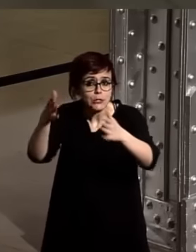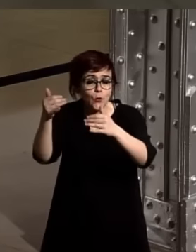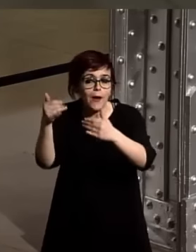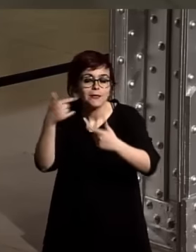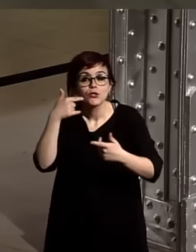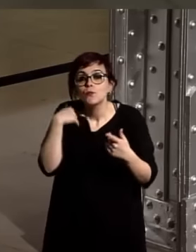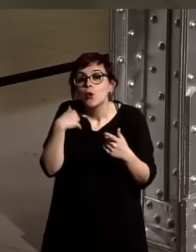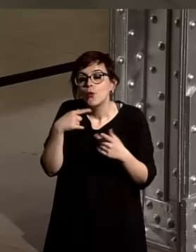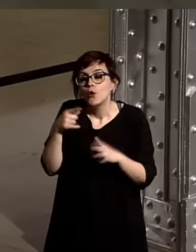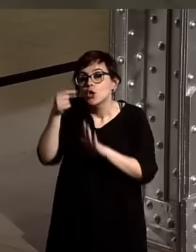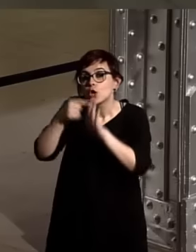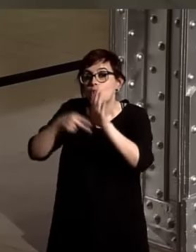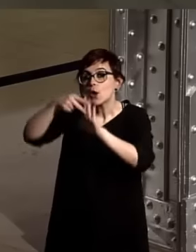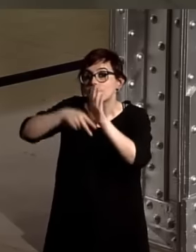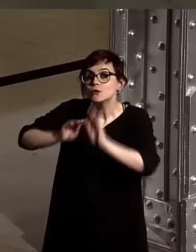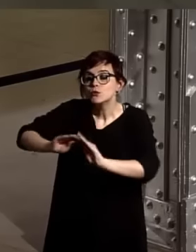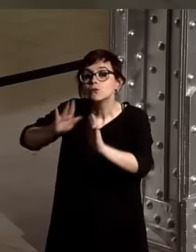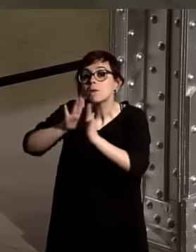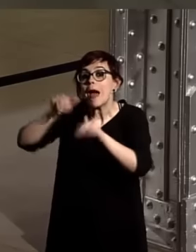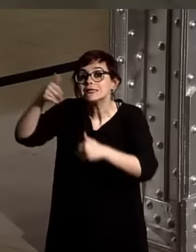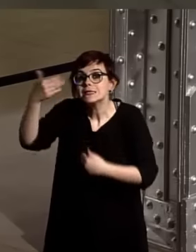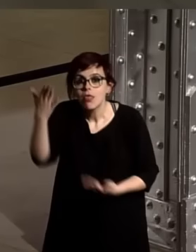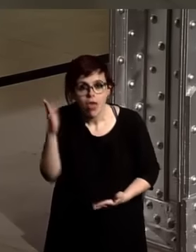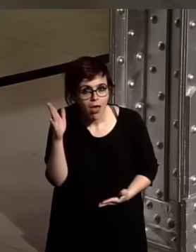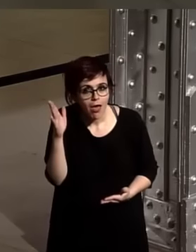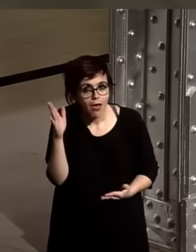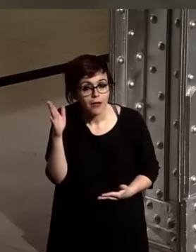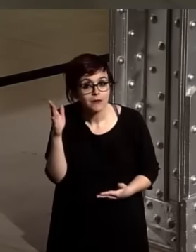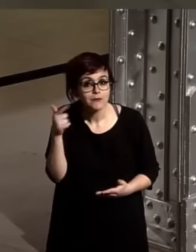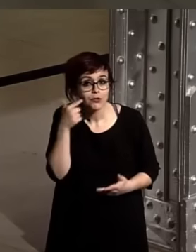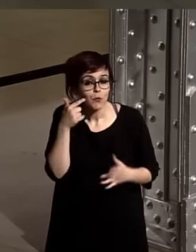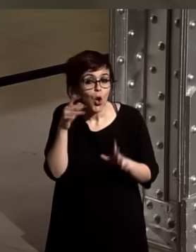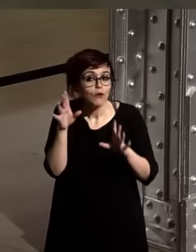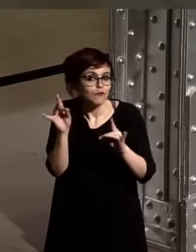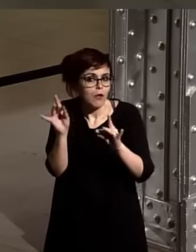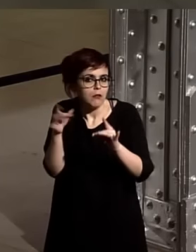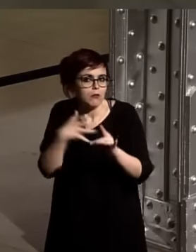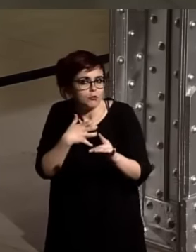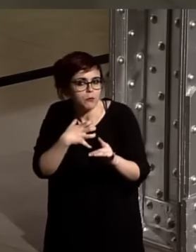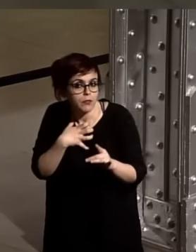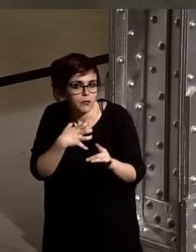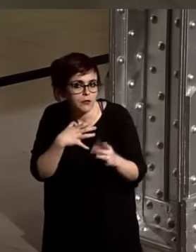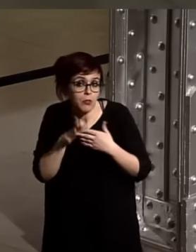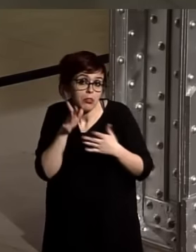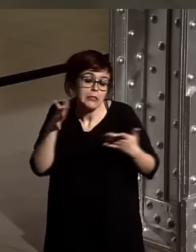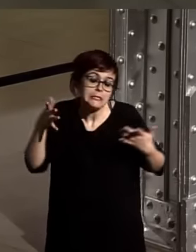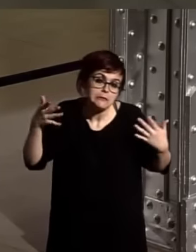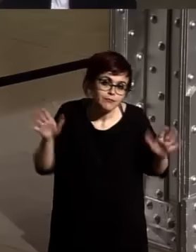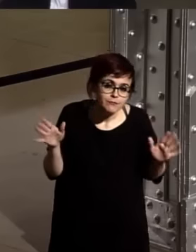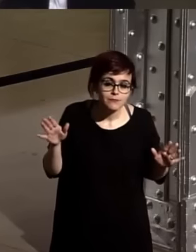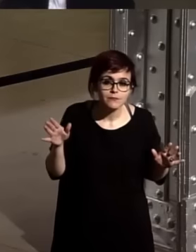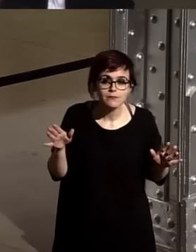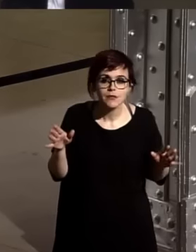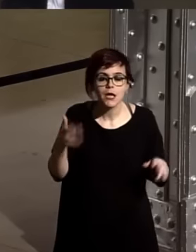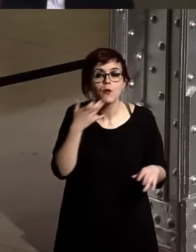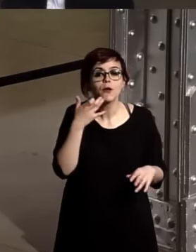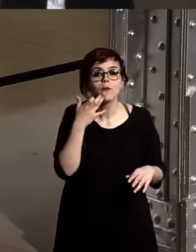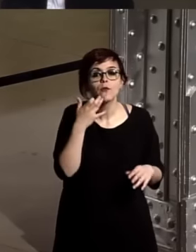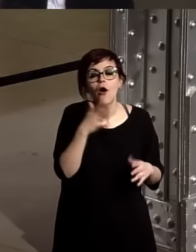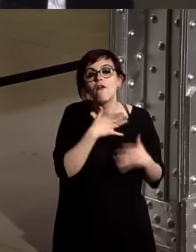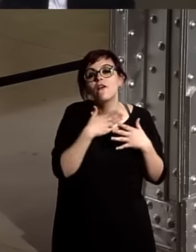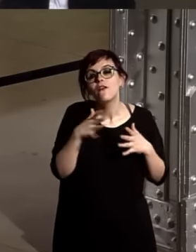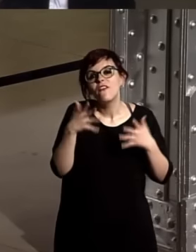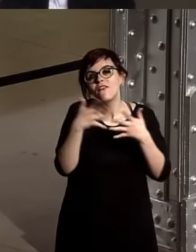otros principios Más allá de de lo material pues es compatible sí no a ver si no dices sab si Dios quiere